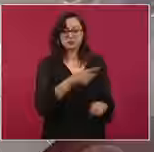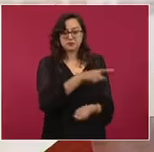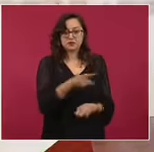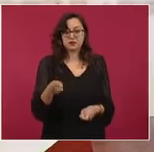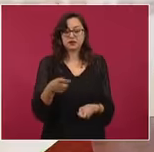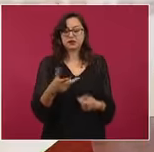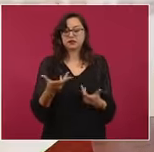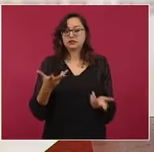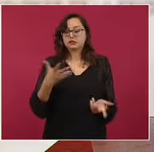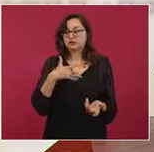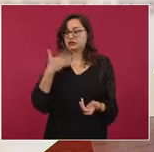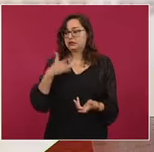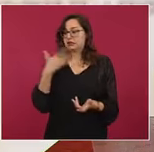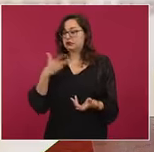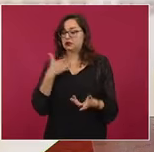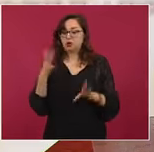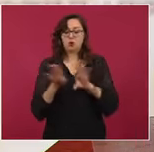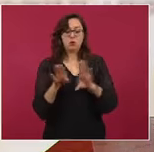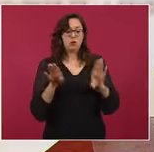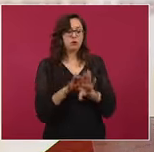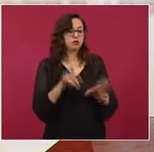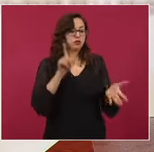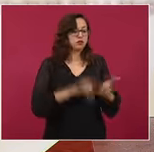es vender acciones